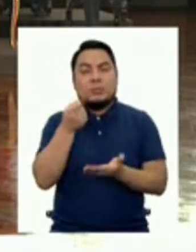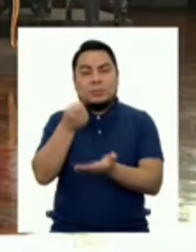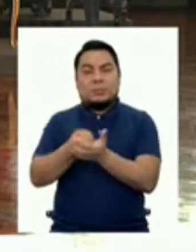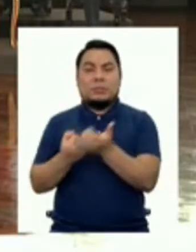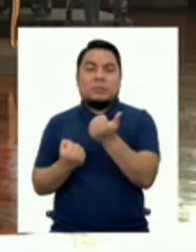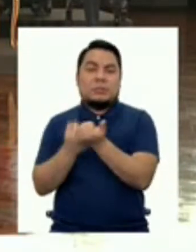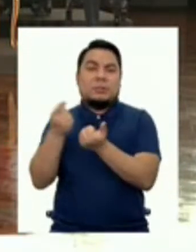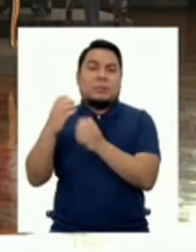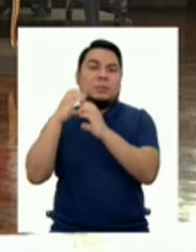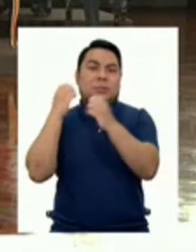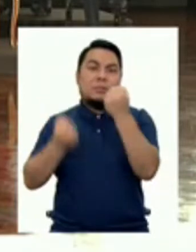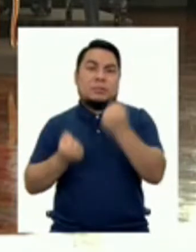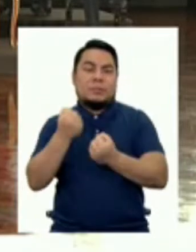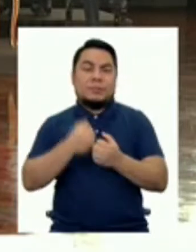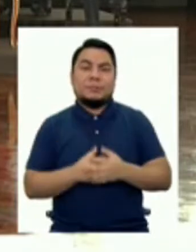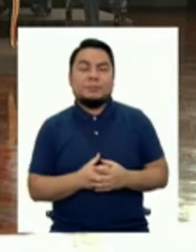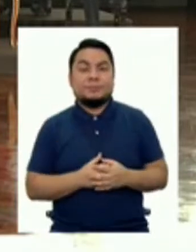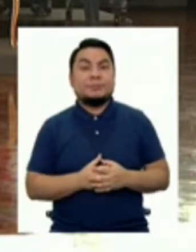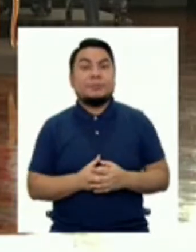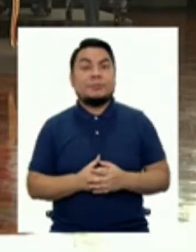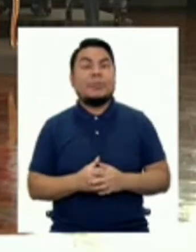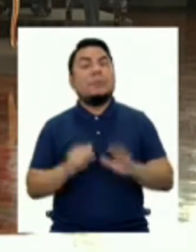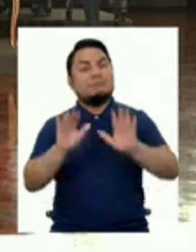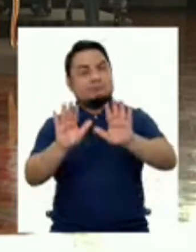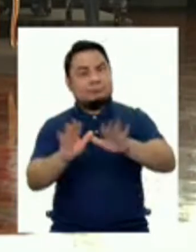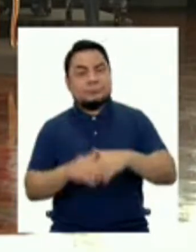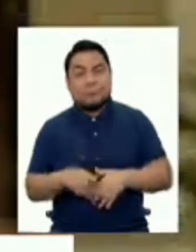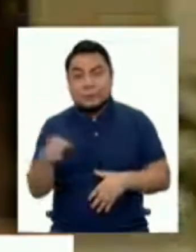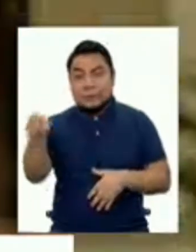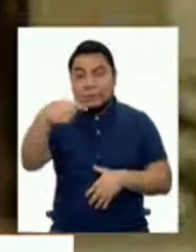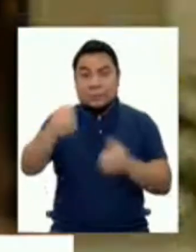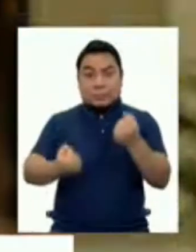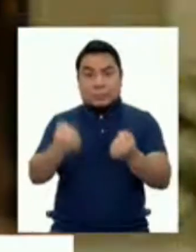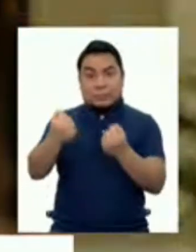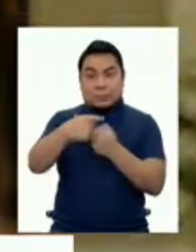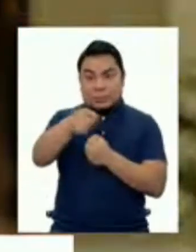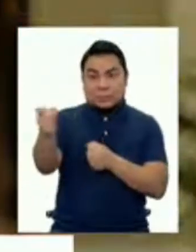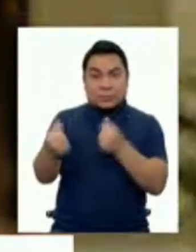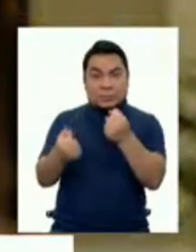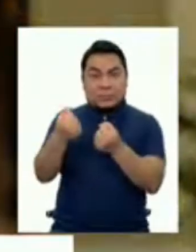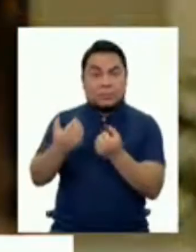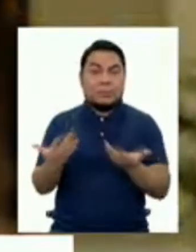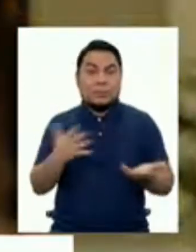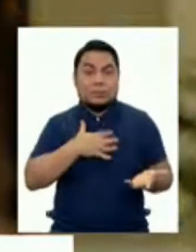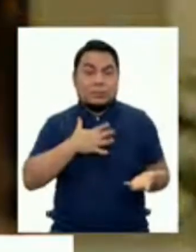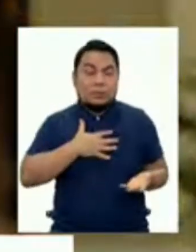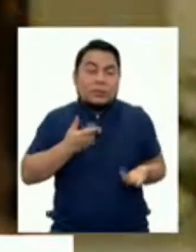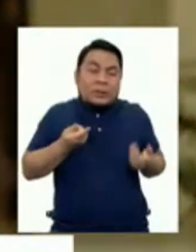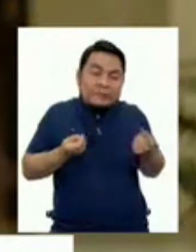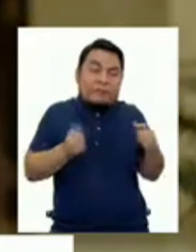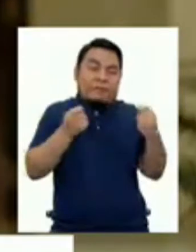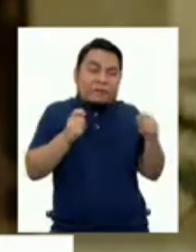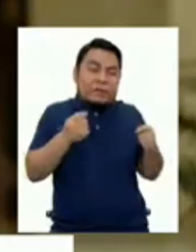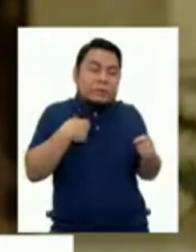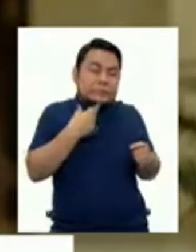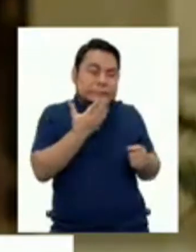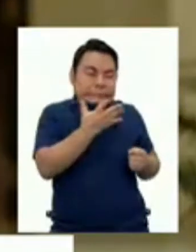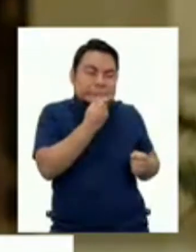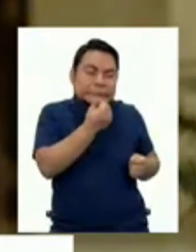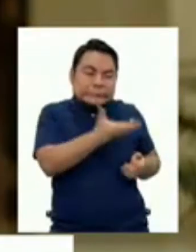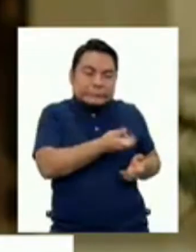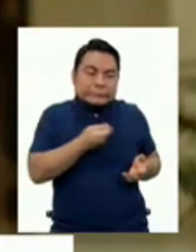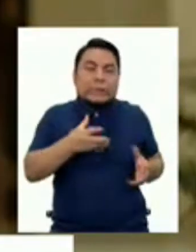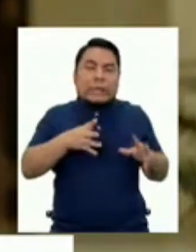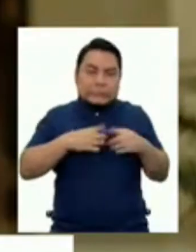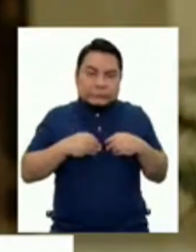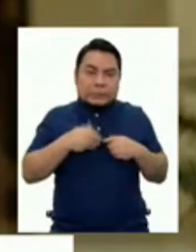del transporte. Pero eso sí, señores transportistas, nosotros vamos a hacer un esfuerzo de